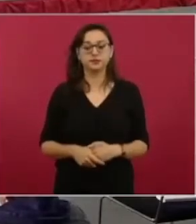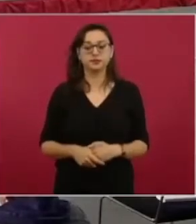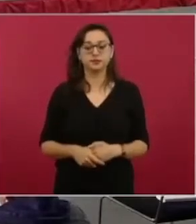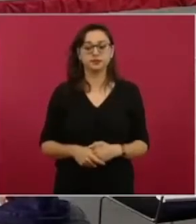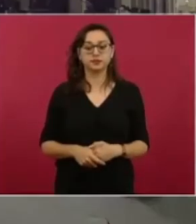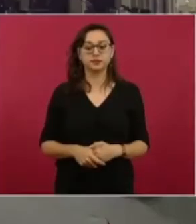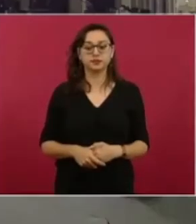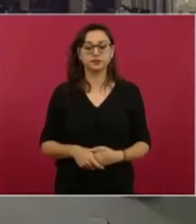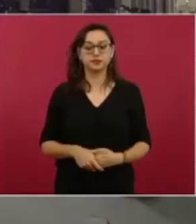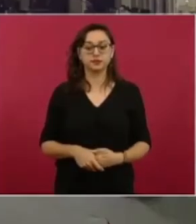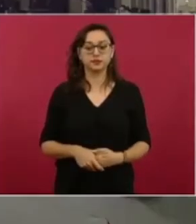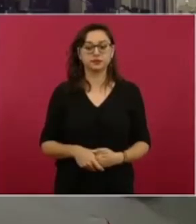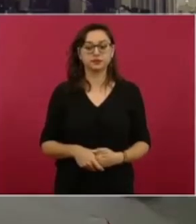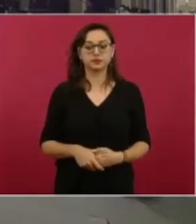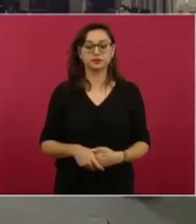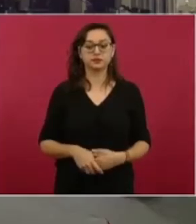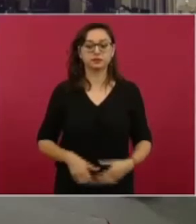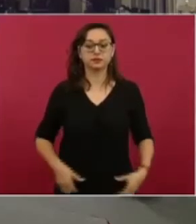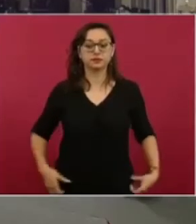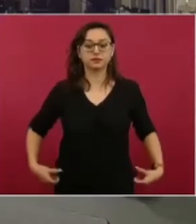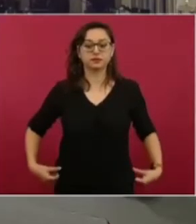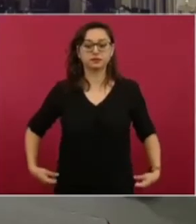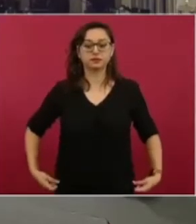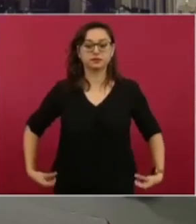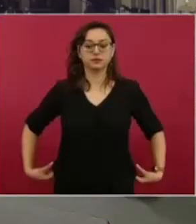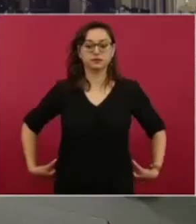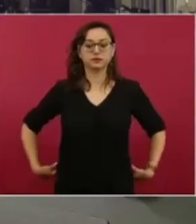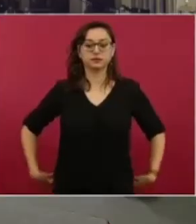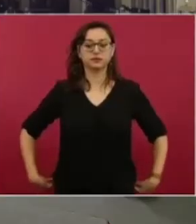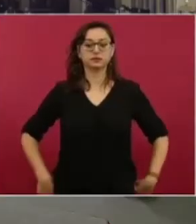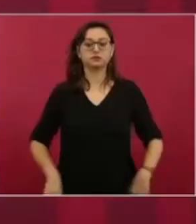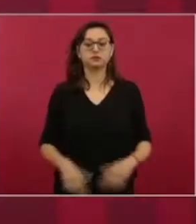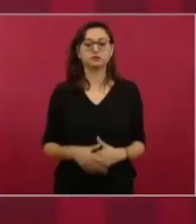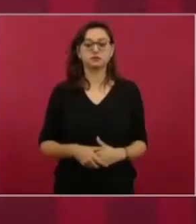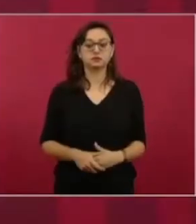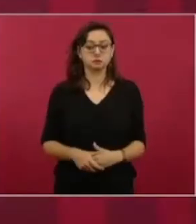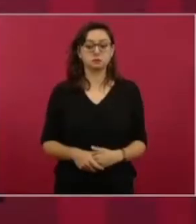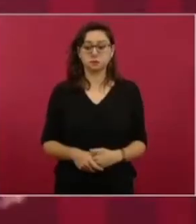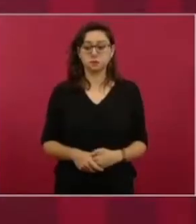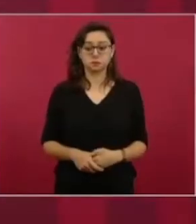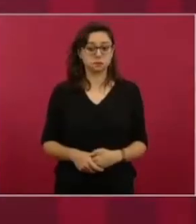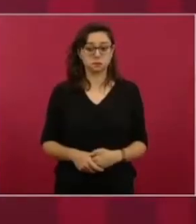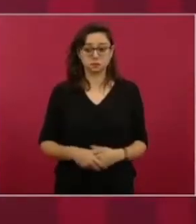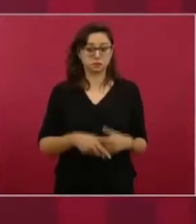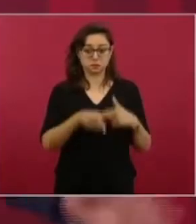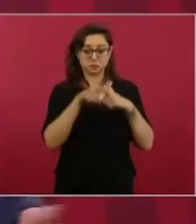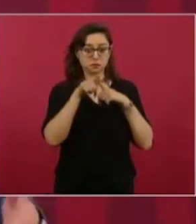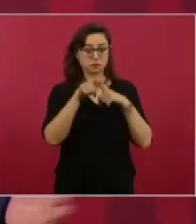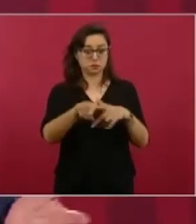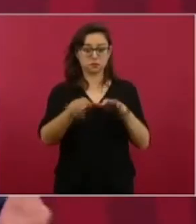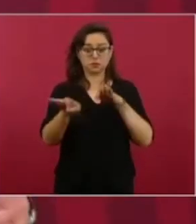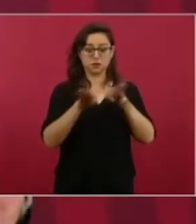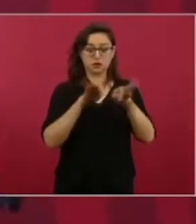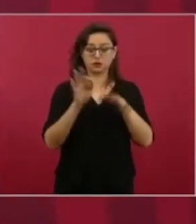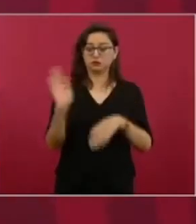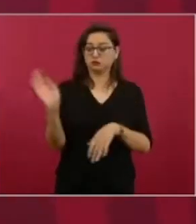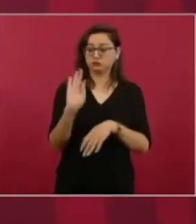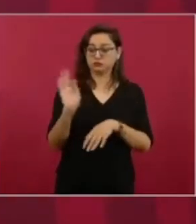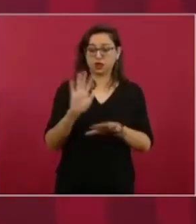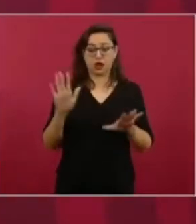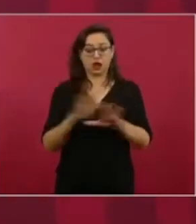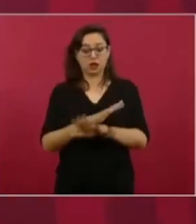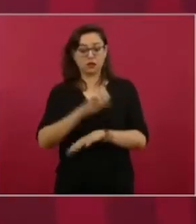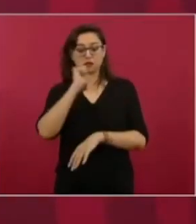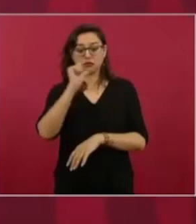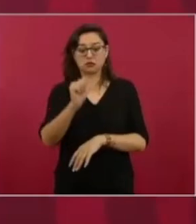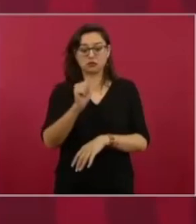permanecer en el puesto el resto del sexenio? Sí, no hay algún cambio y ayer en la tarde, todavía atento